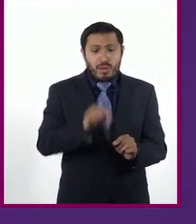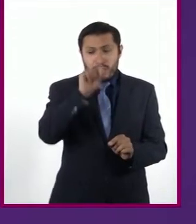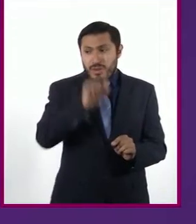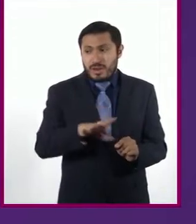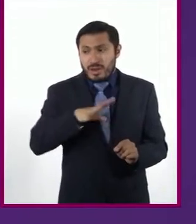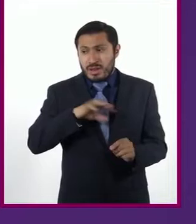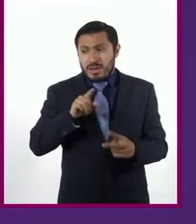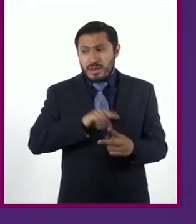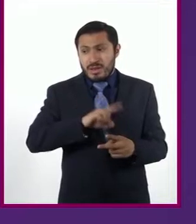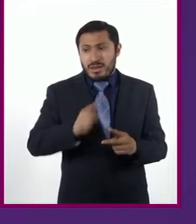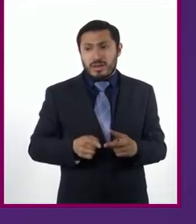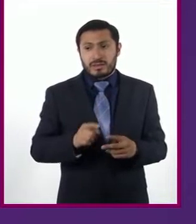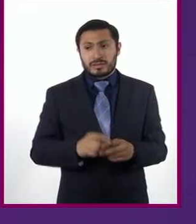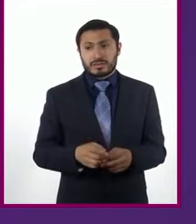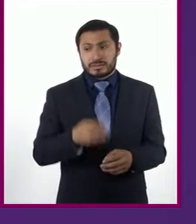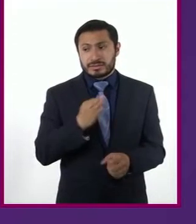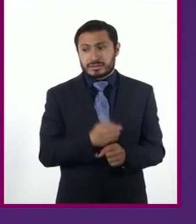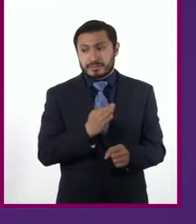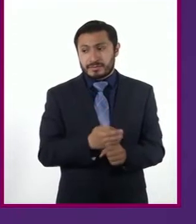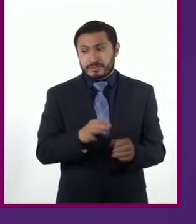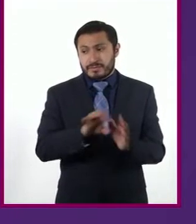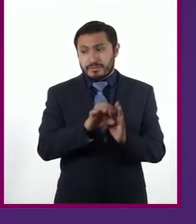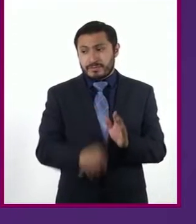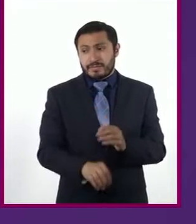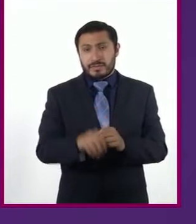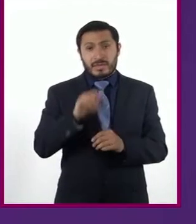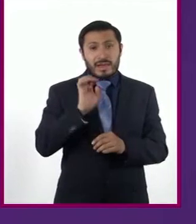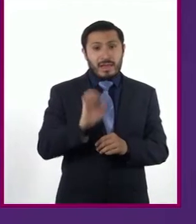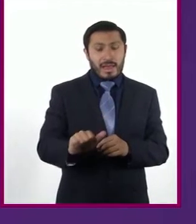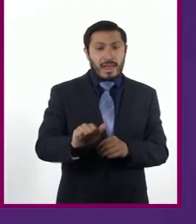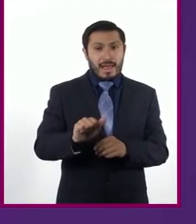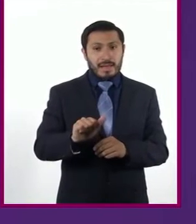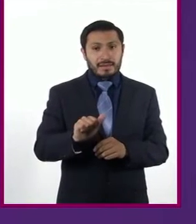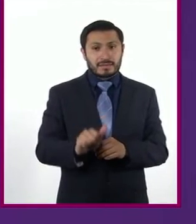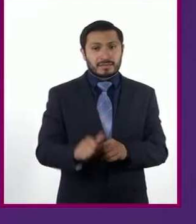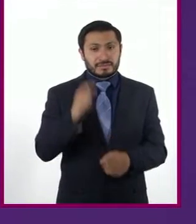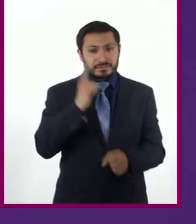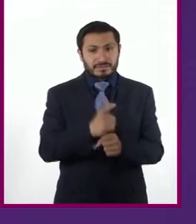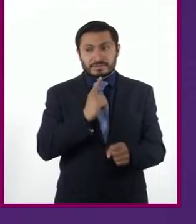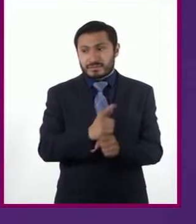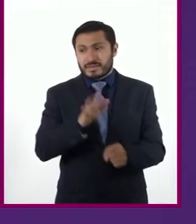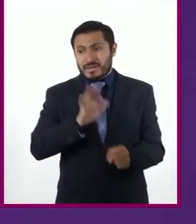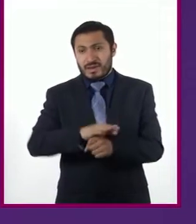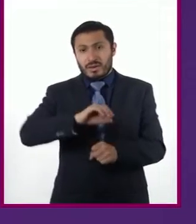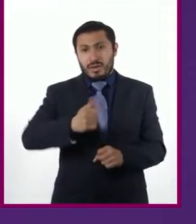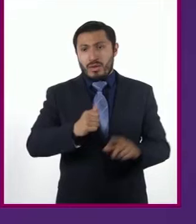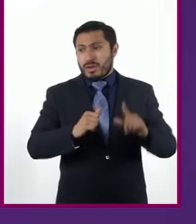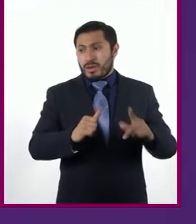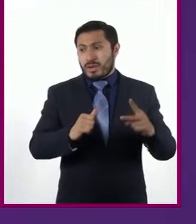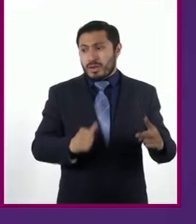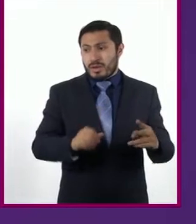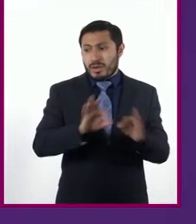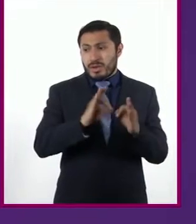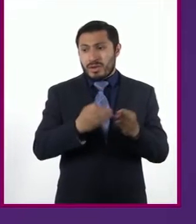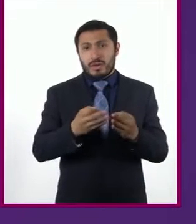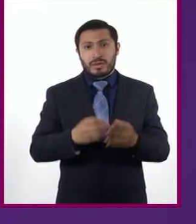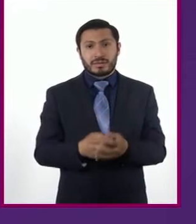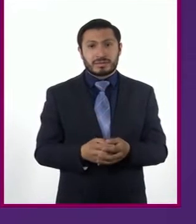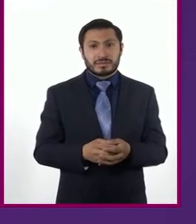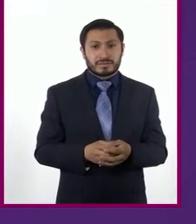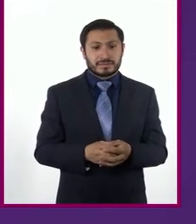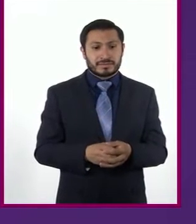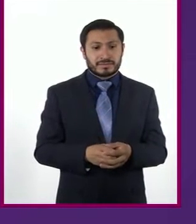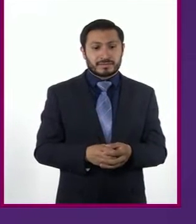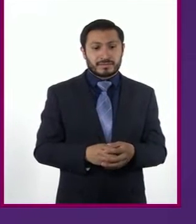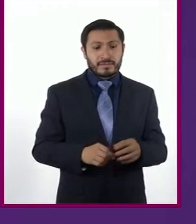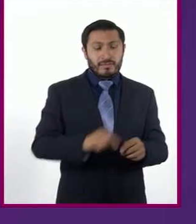ángulo. En este caso, el vértice A. Identifiquemos otros ángulos de esta forma. Ese es